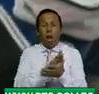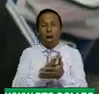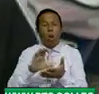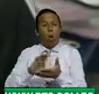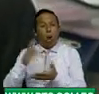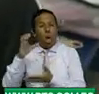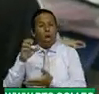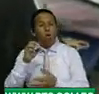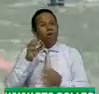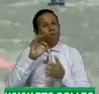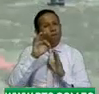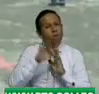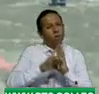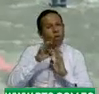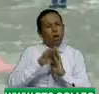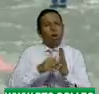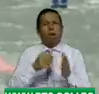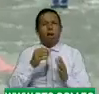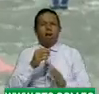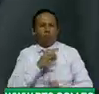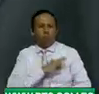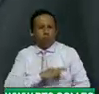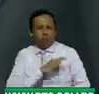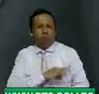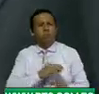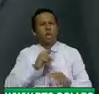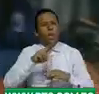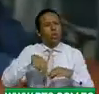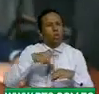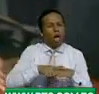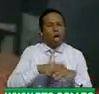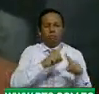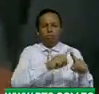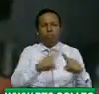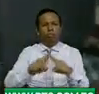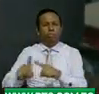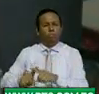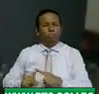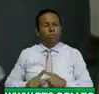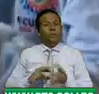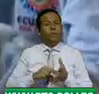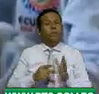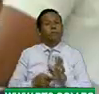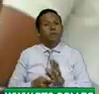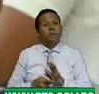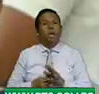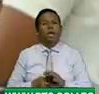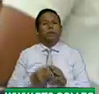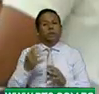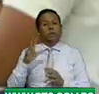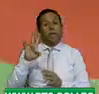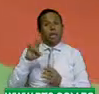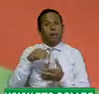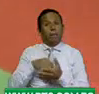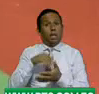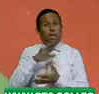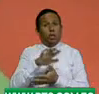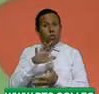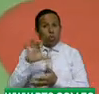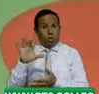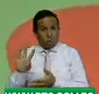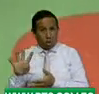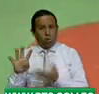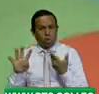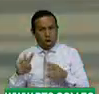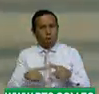fiscomisionales, municipales y particulares, que se suman a las 7.864 que iniciaron este lunes con la